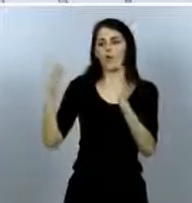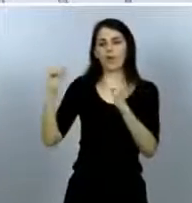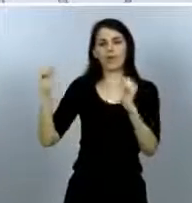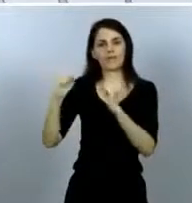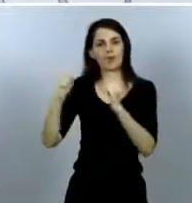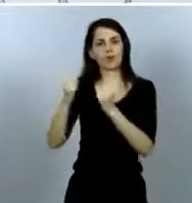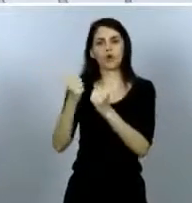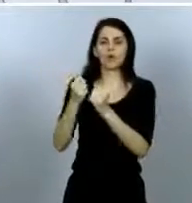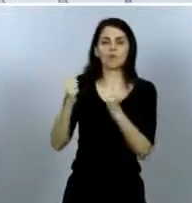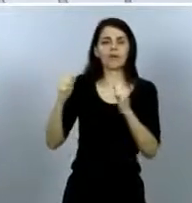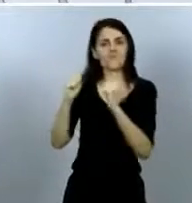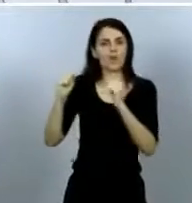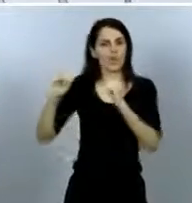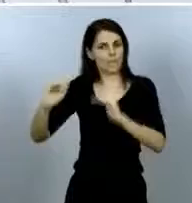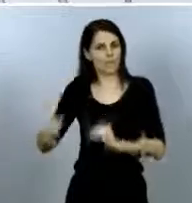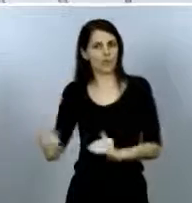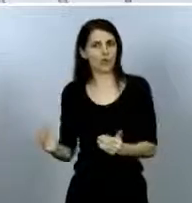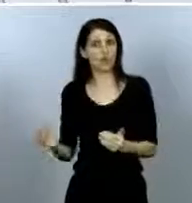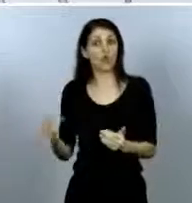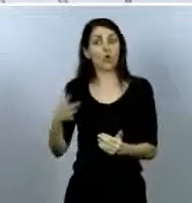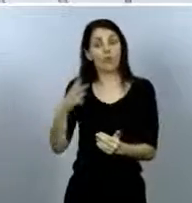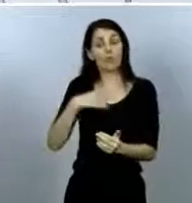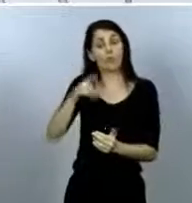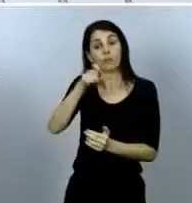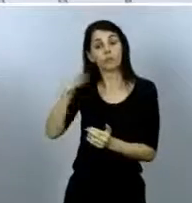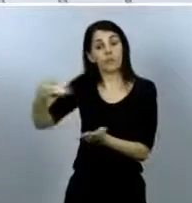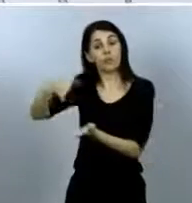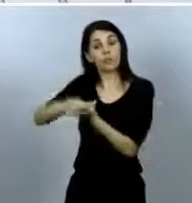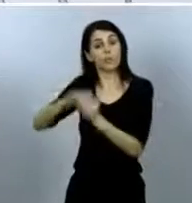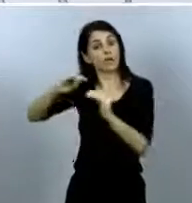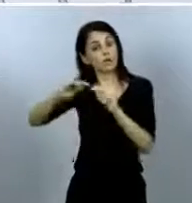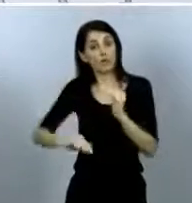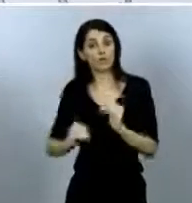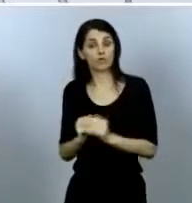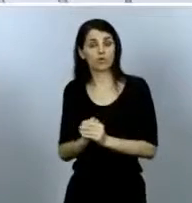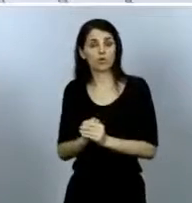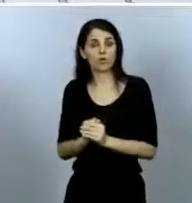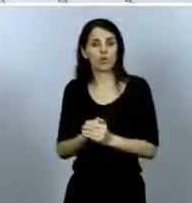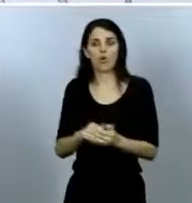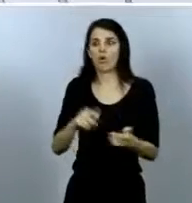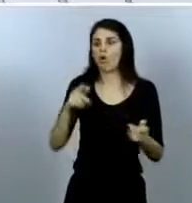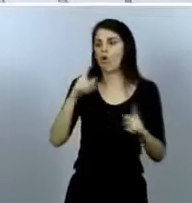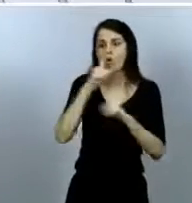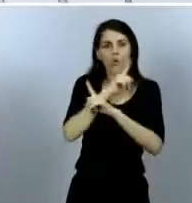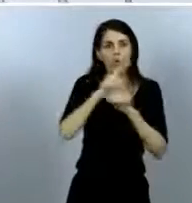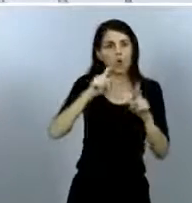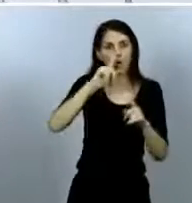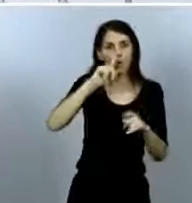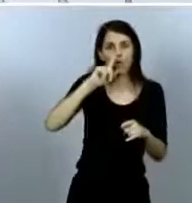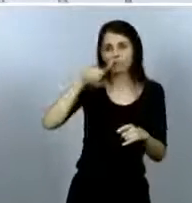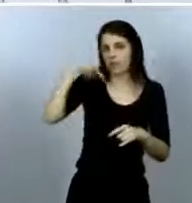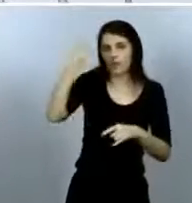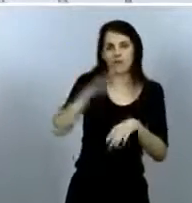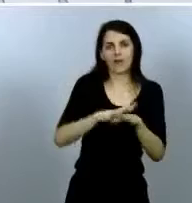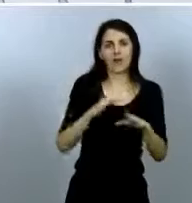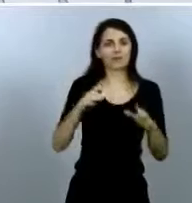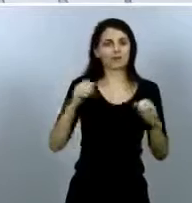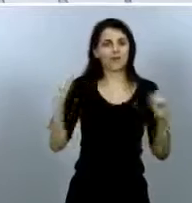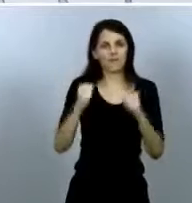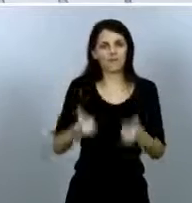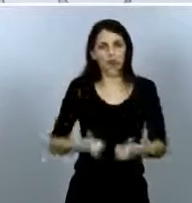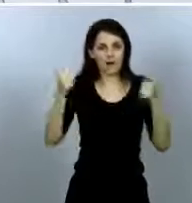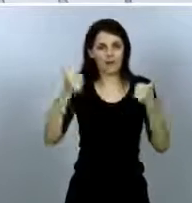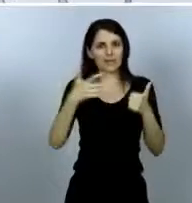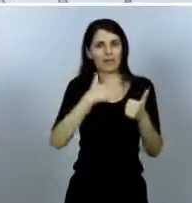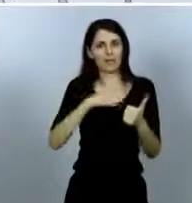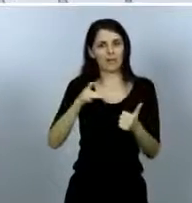menos mortalidad que un año con características completamente diferentes por lo tanto no es mala comparación